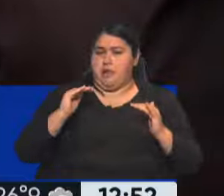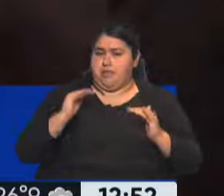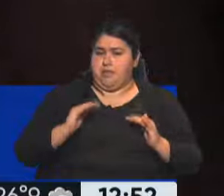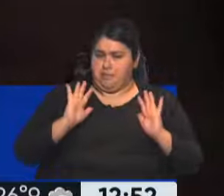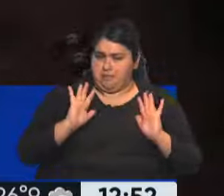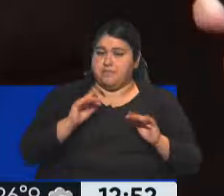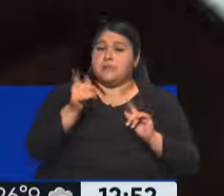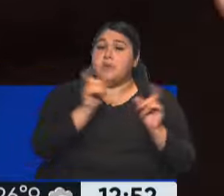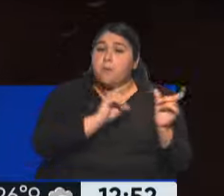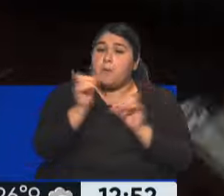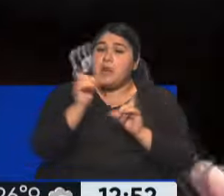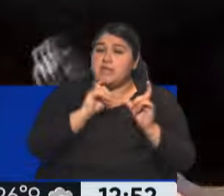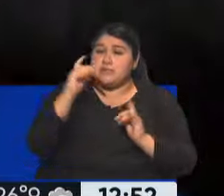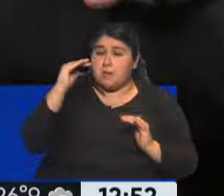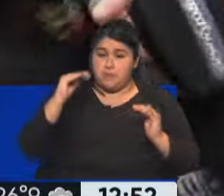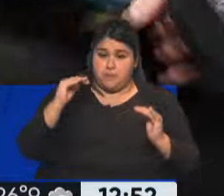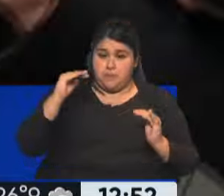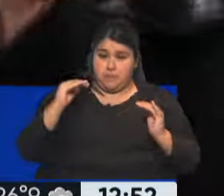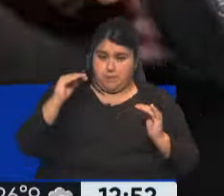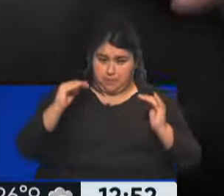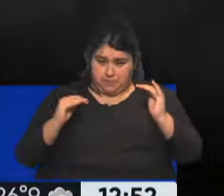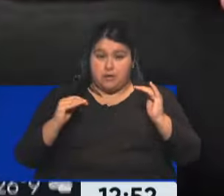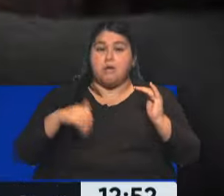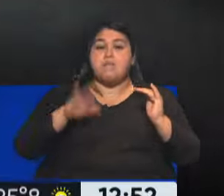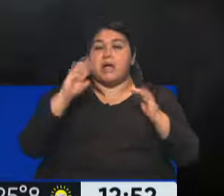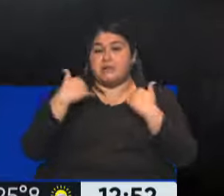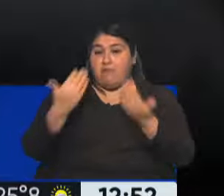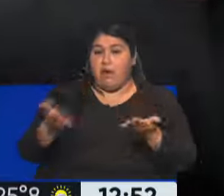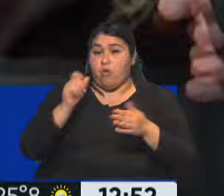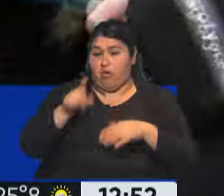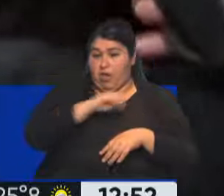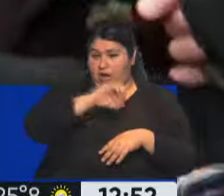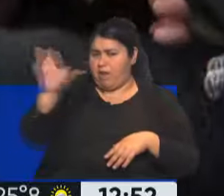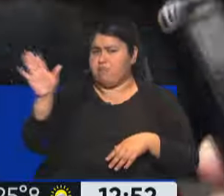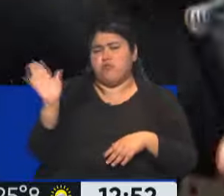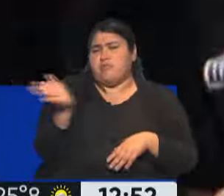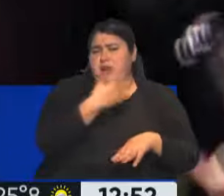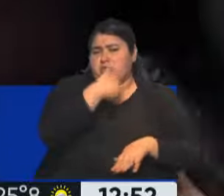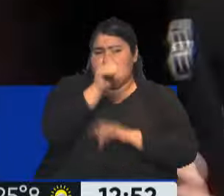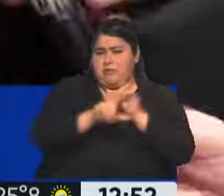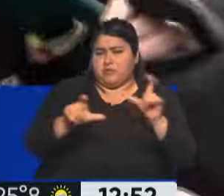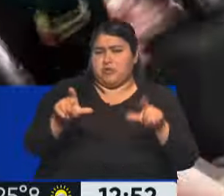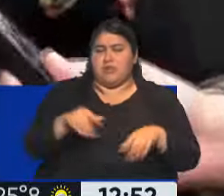va a seguir bajando la brecha cambiaria para el campo. Si lo reclama